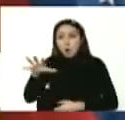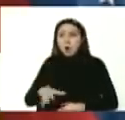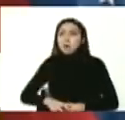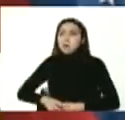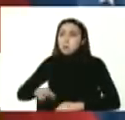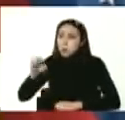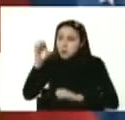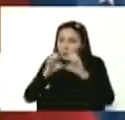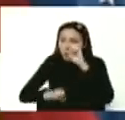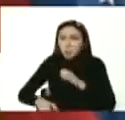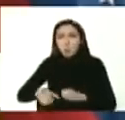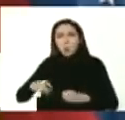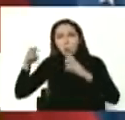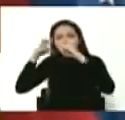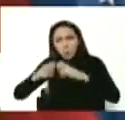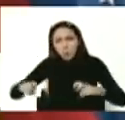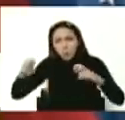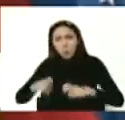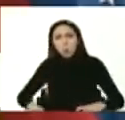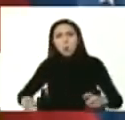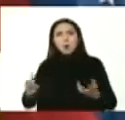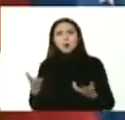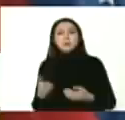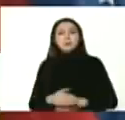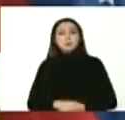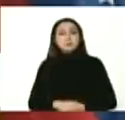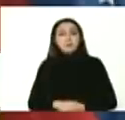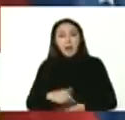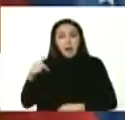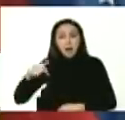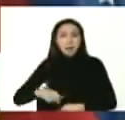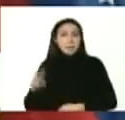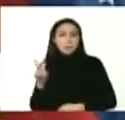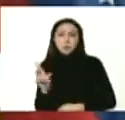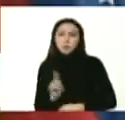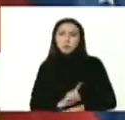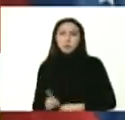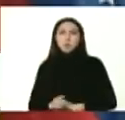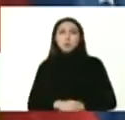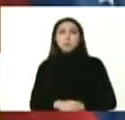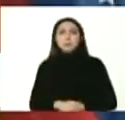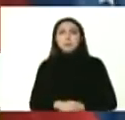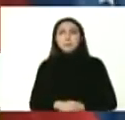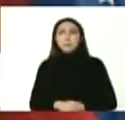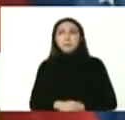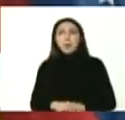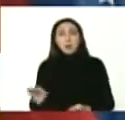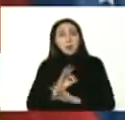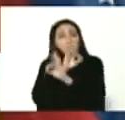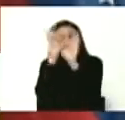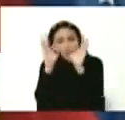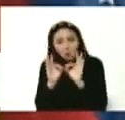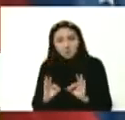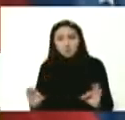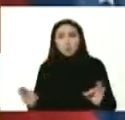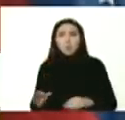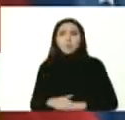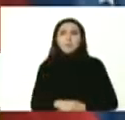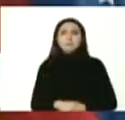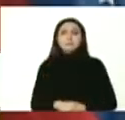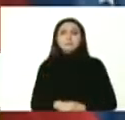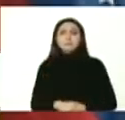examinado o investigado por la CPI, no es el caso venezolano. Y en este sentido,